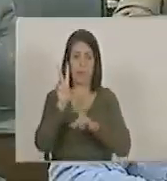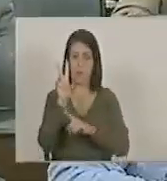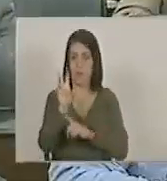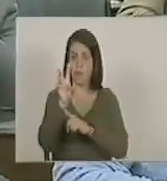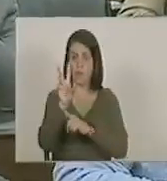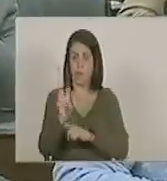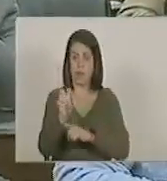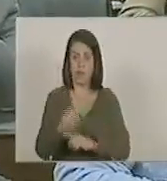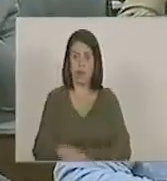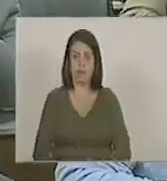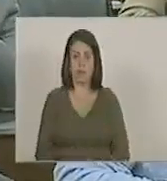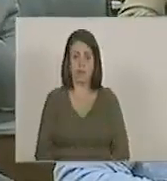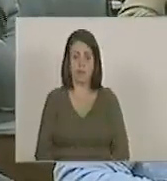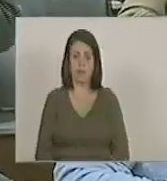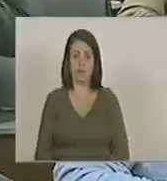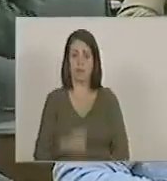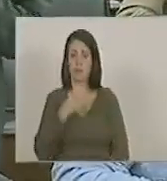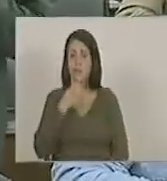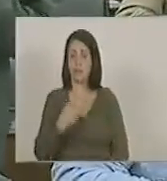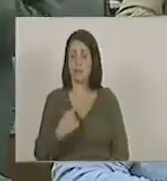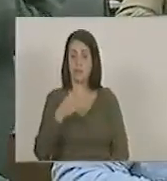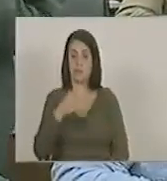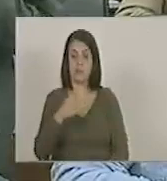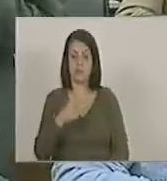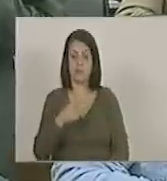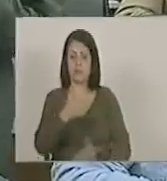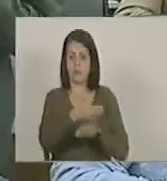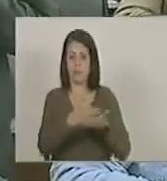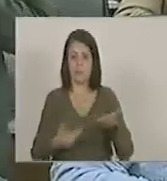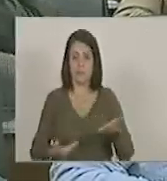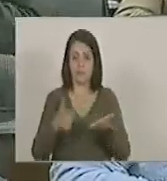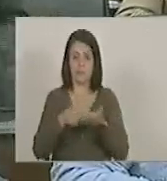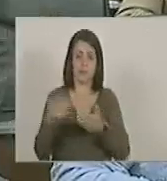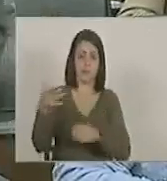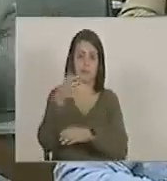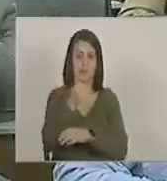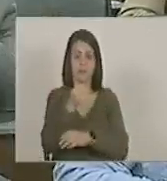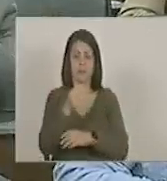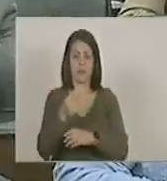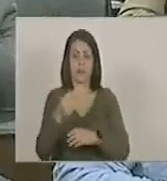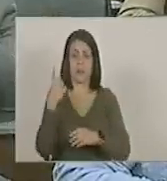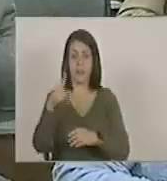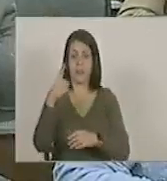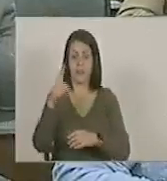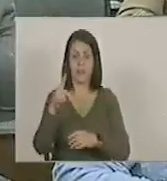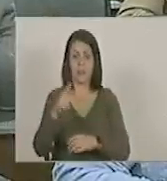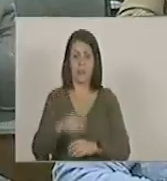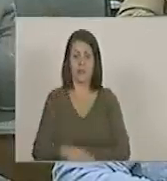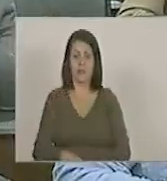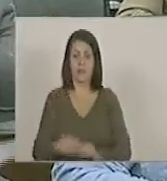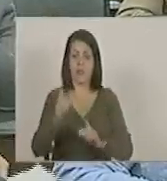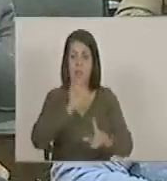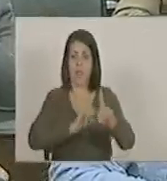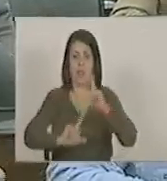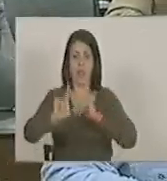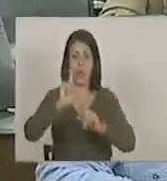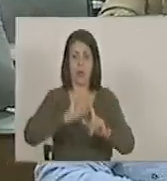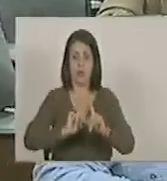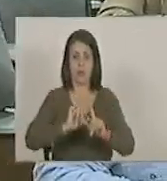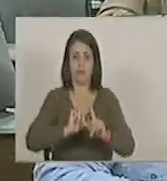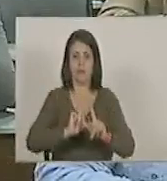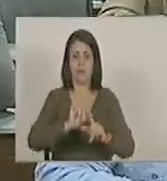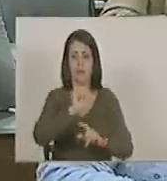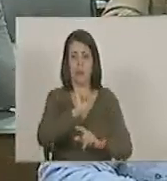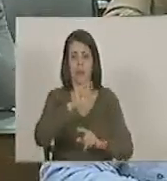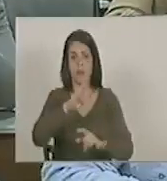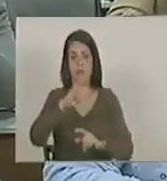viernes colocaron sobre la mesa lograr los derechos de la lengua de los signos